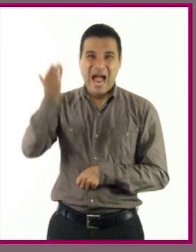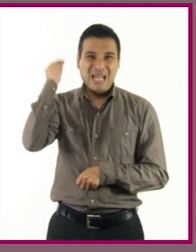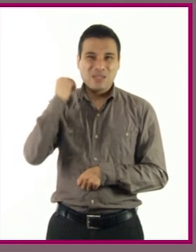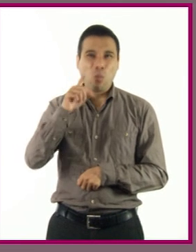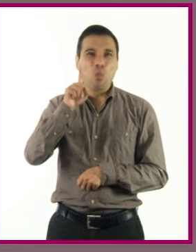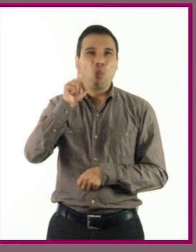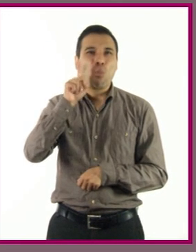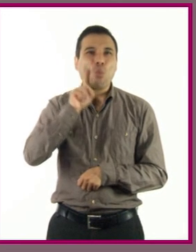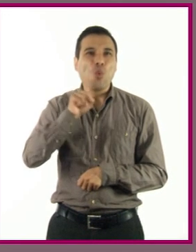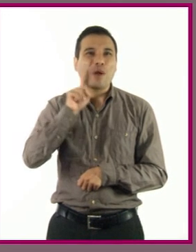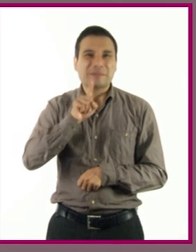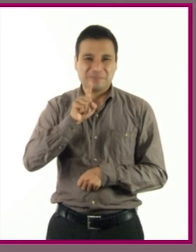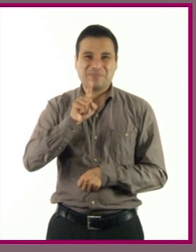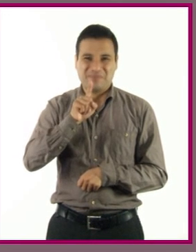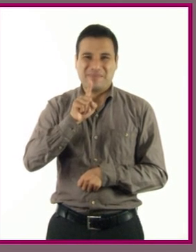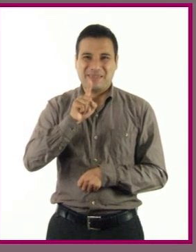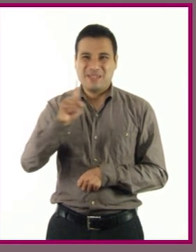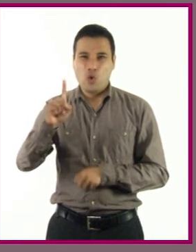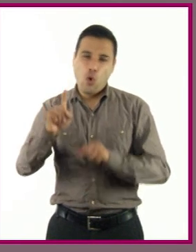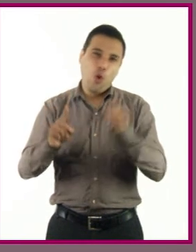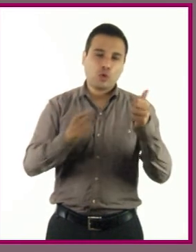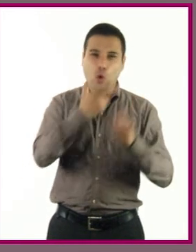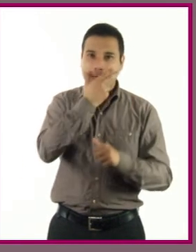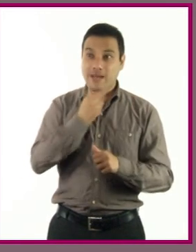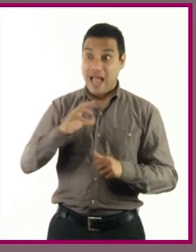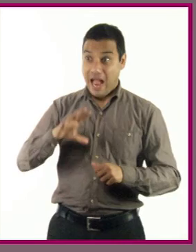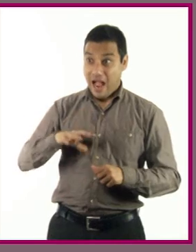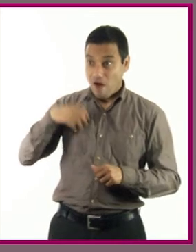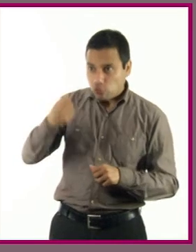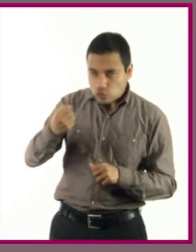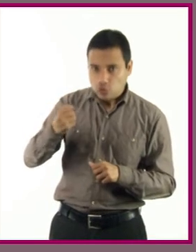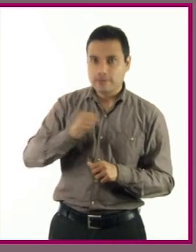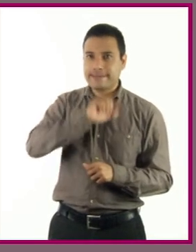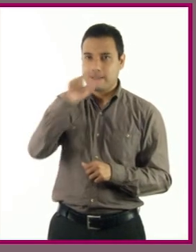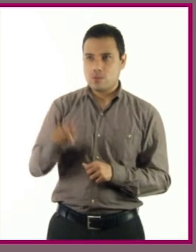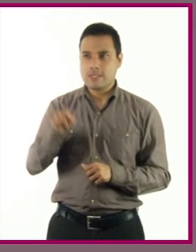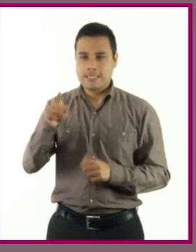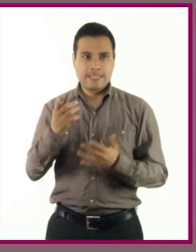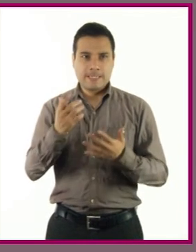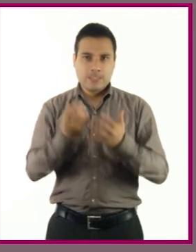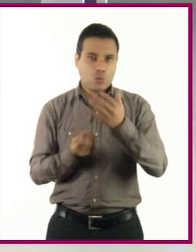violencia logró crear leyes para proteger otras víctimas como ella.